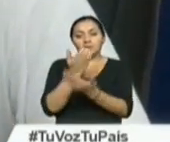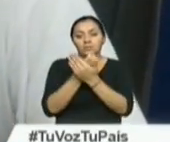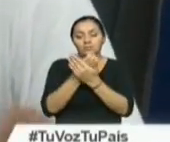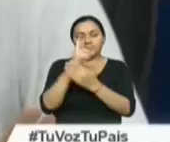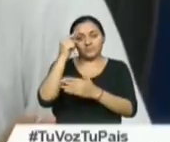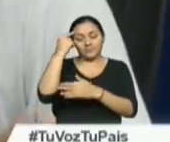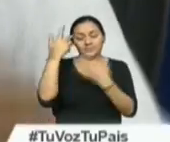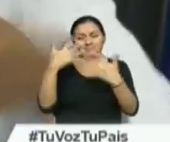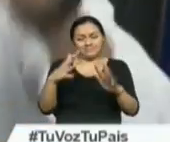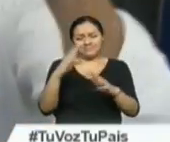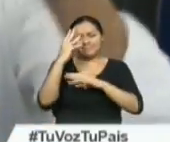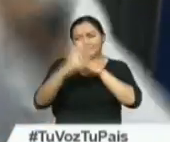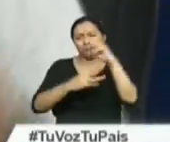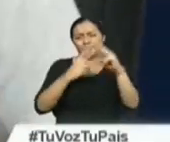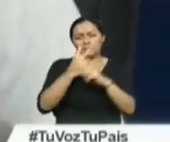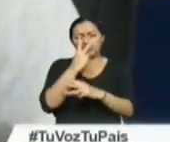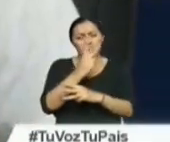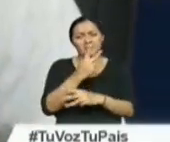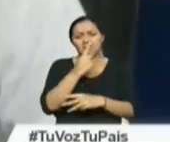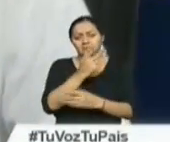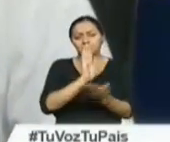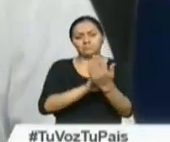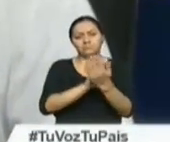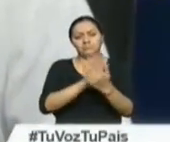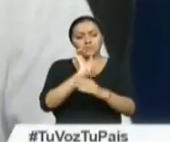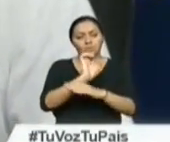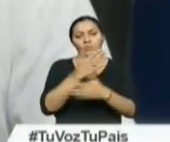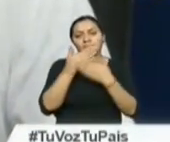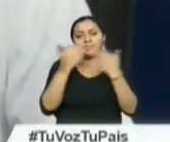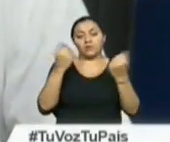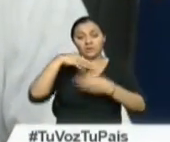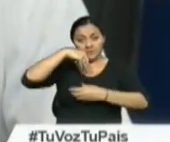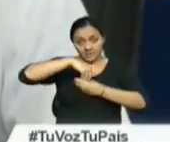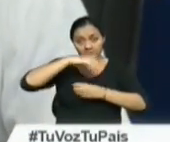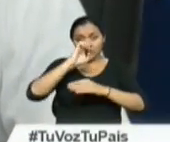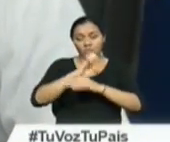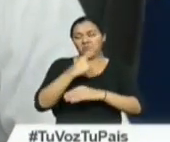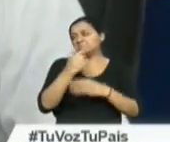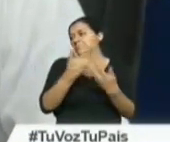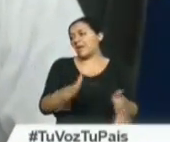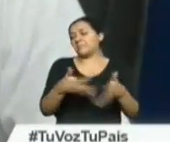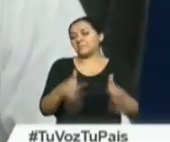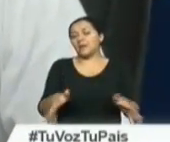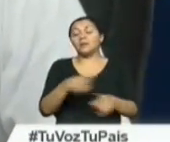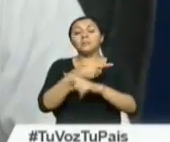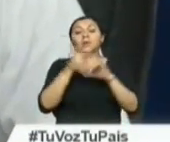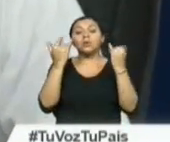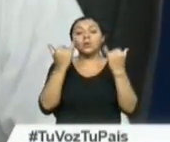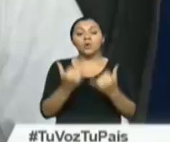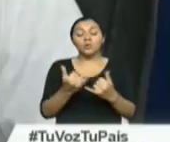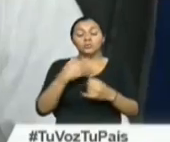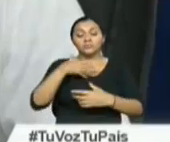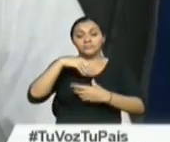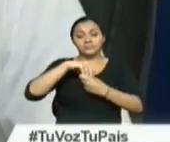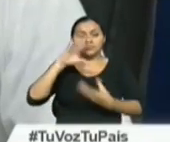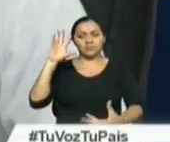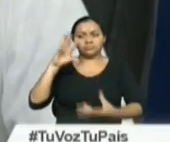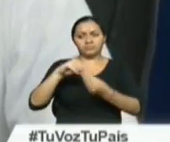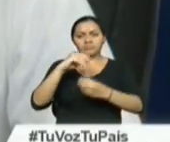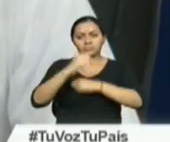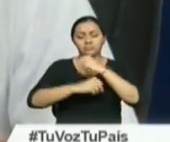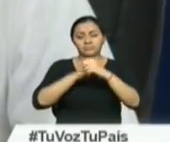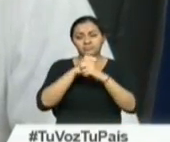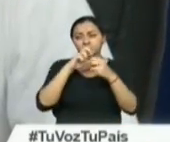gobierno. Lo reconoce el mundo entero, menos los sufridores del Ecuador. Lo que se ha hecho estos últimos años para enfrentar